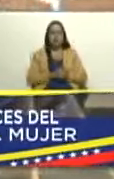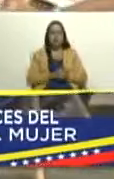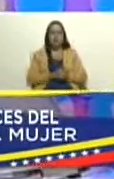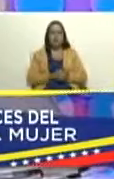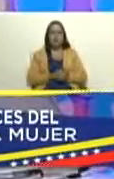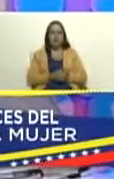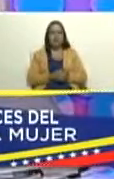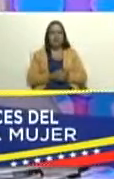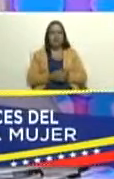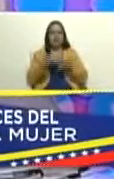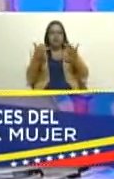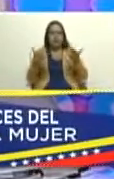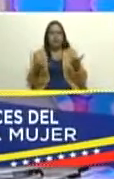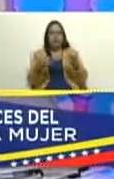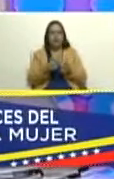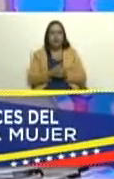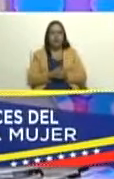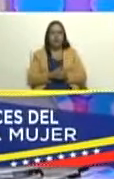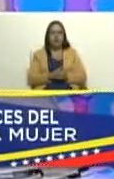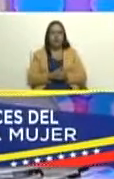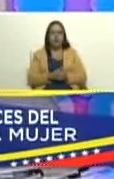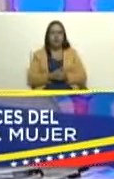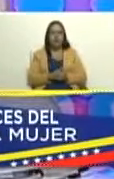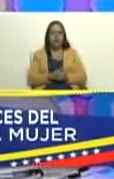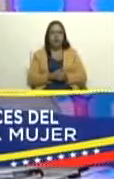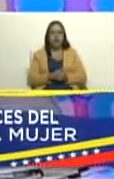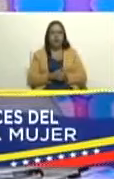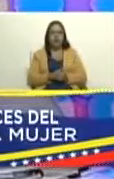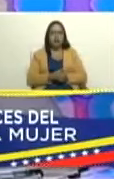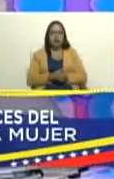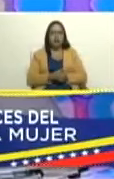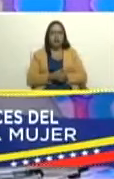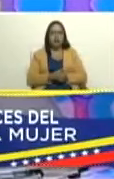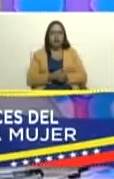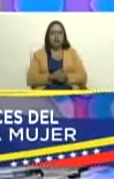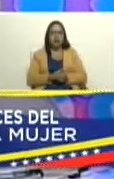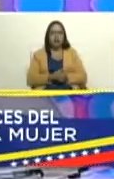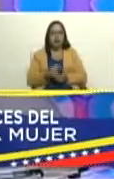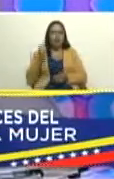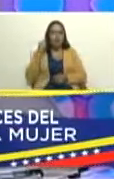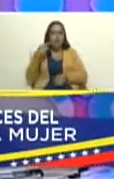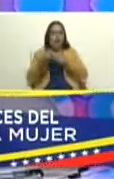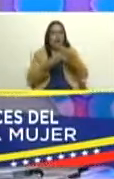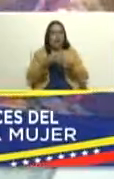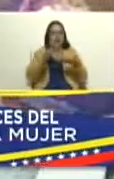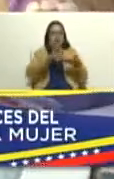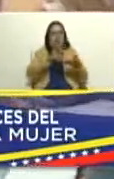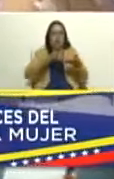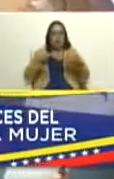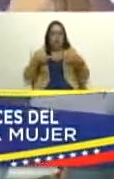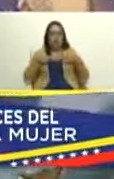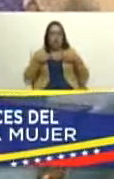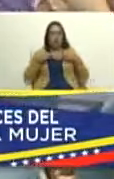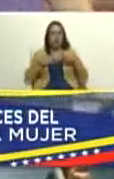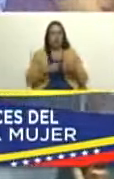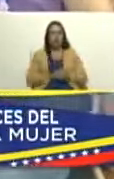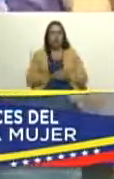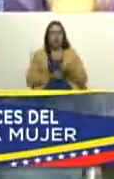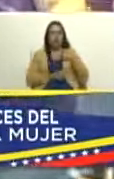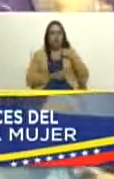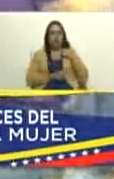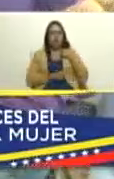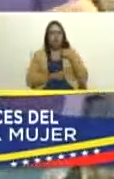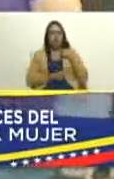a Roselín Lucila Machado Charles, confección de ropa. Roselín